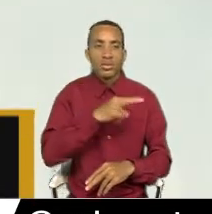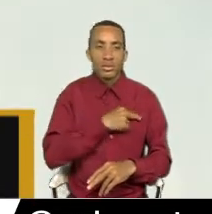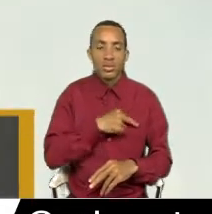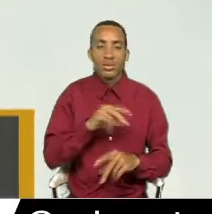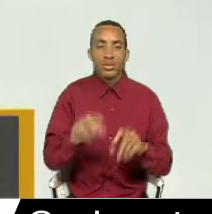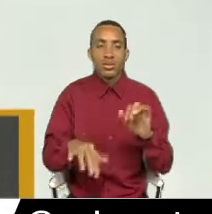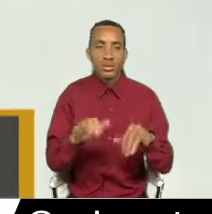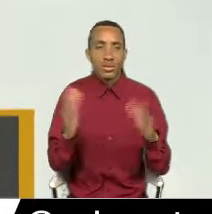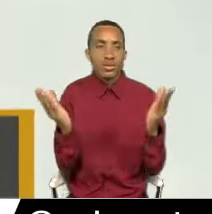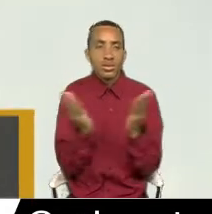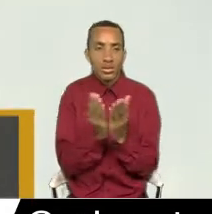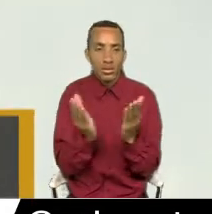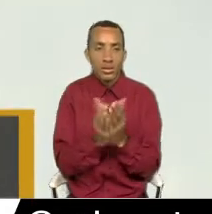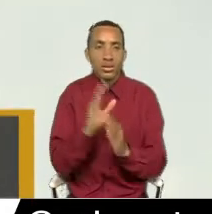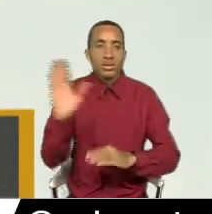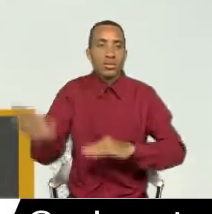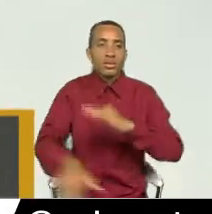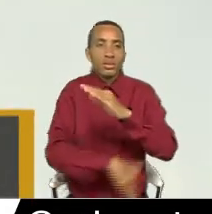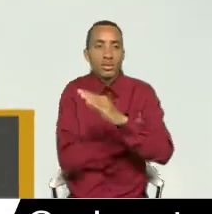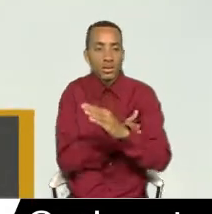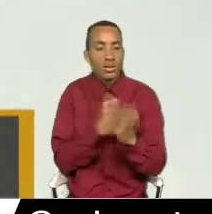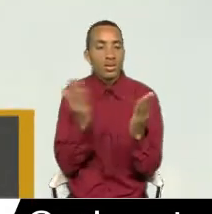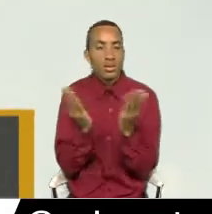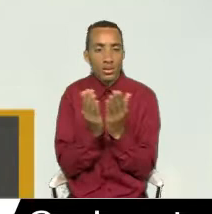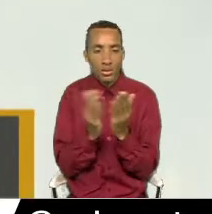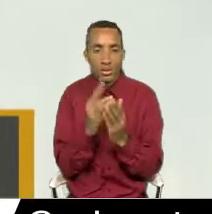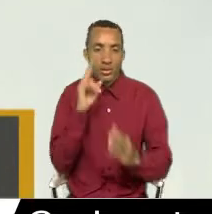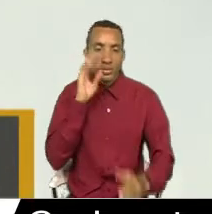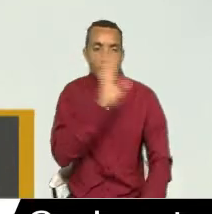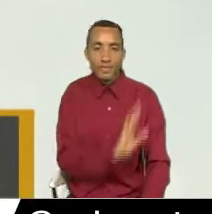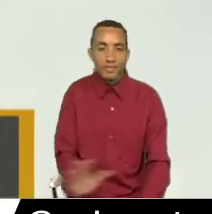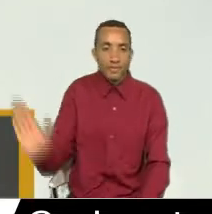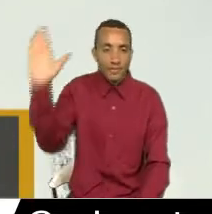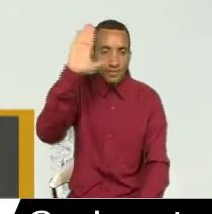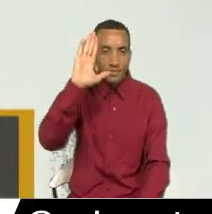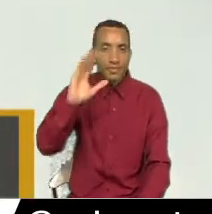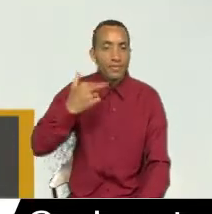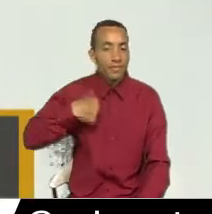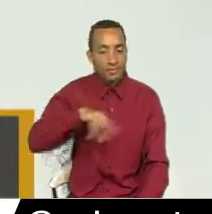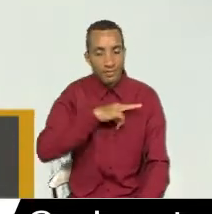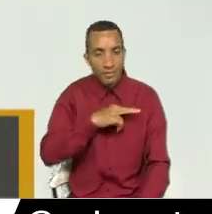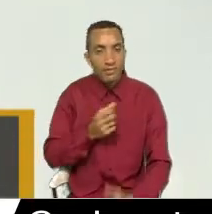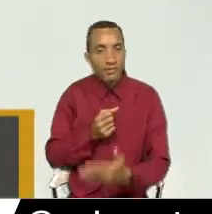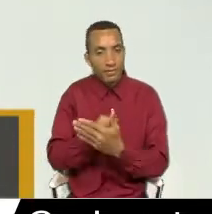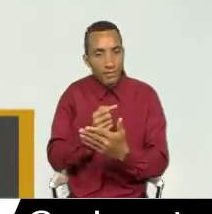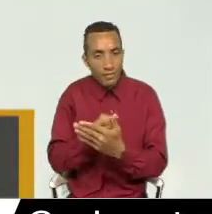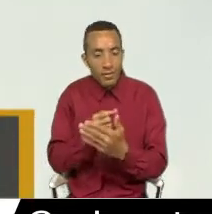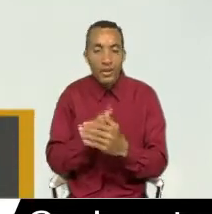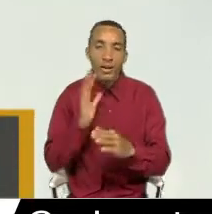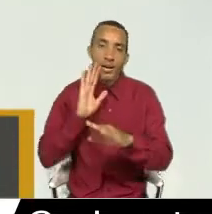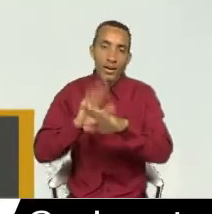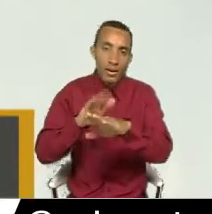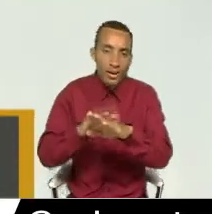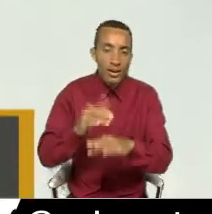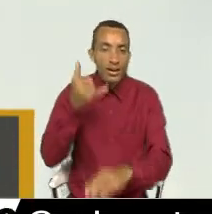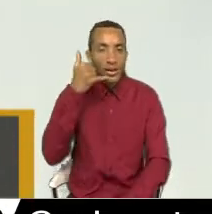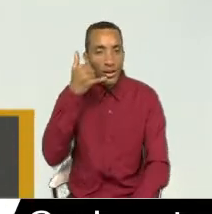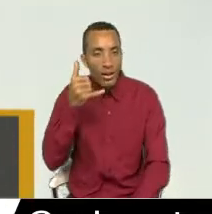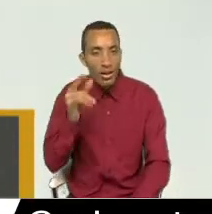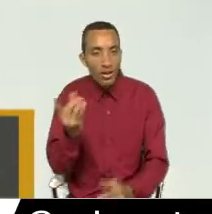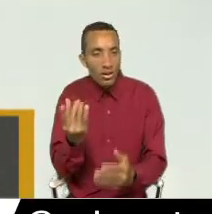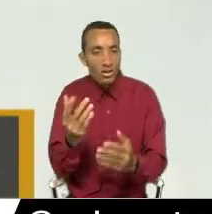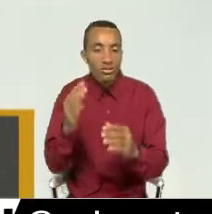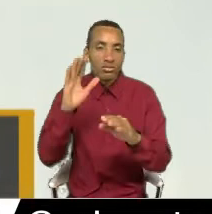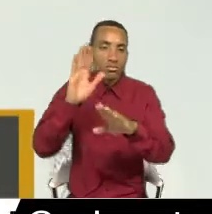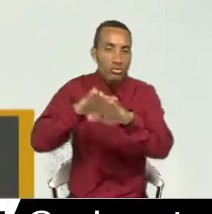Educación, ante el Ministerio de Educación Nacional y la FIDU Previsora, seguiremos haciendo las consultas, llamaremos al orden también a lo que tiene que ver a